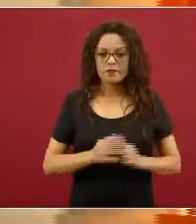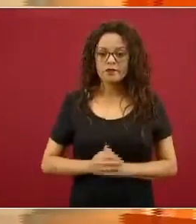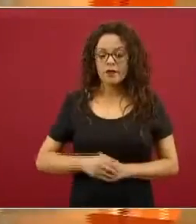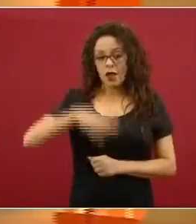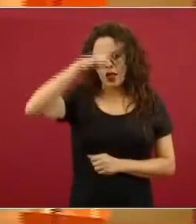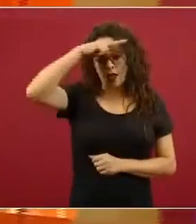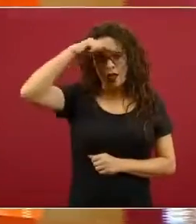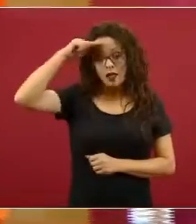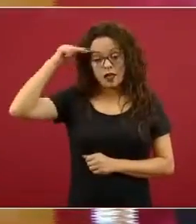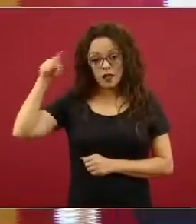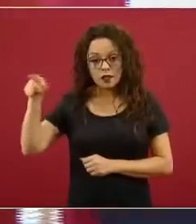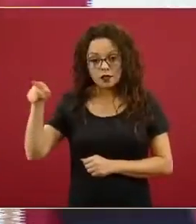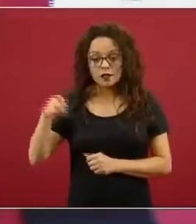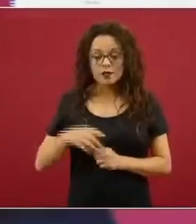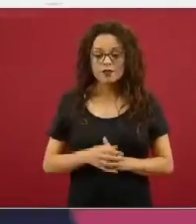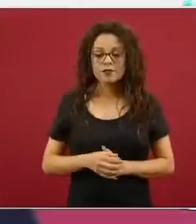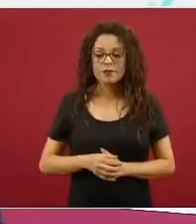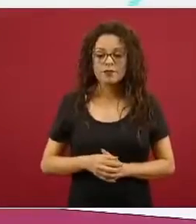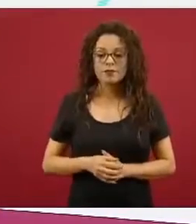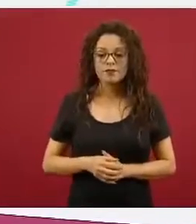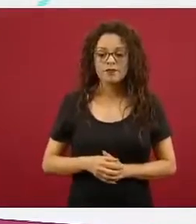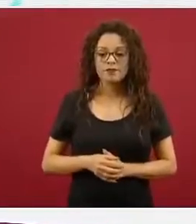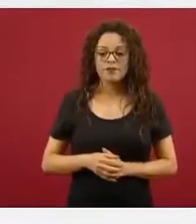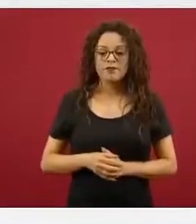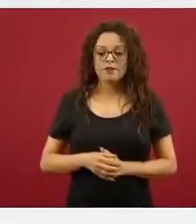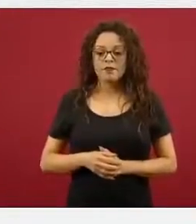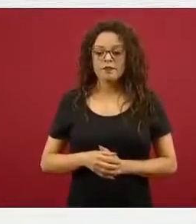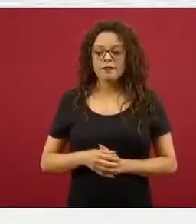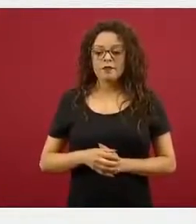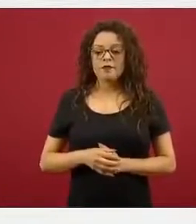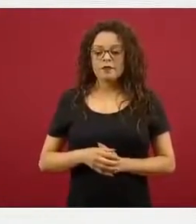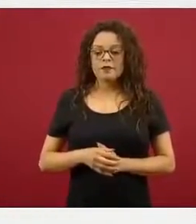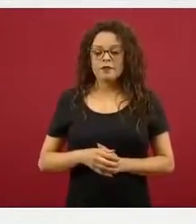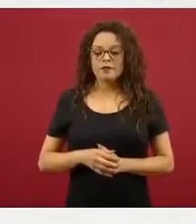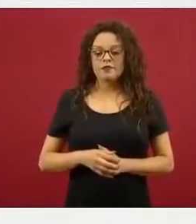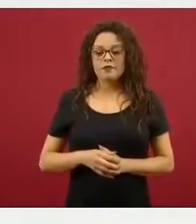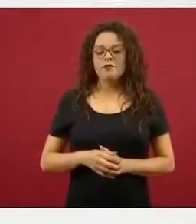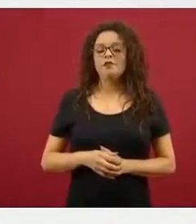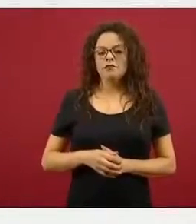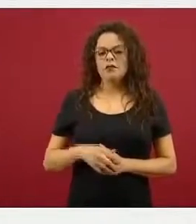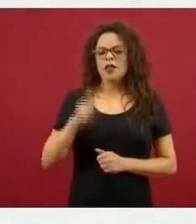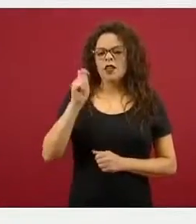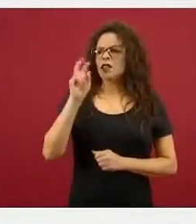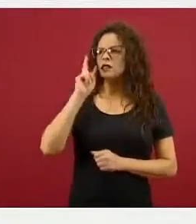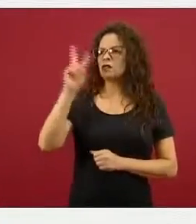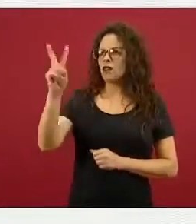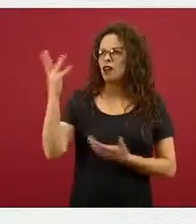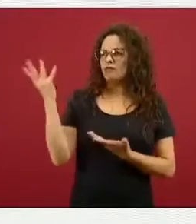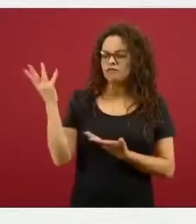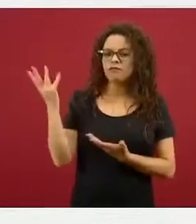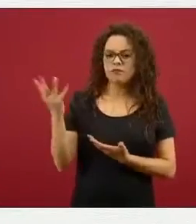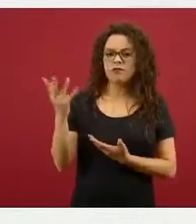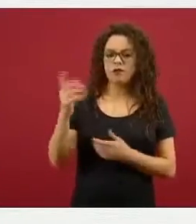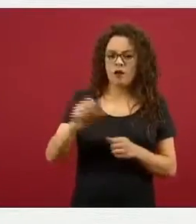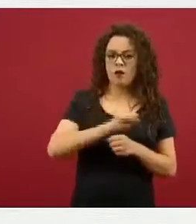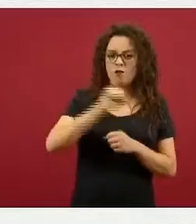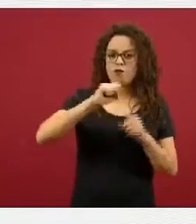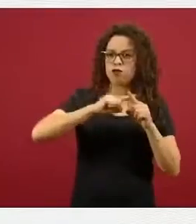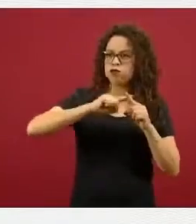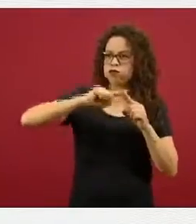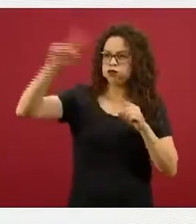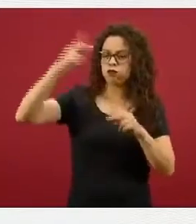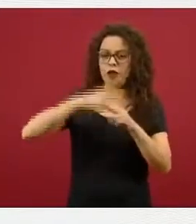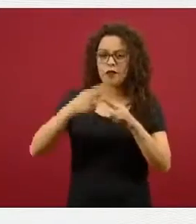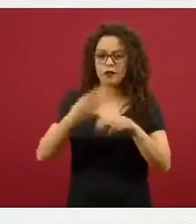Nayarit, también una curva más típica en la que hay un ascenso importante hasta la semana 32 y desde